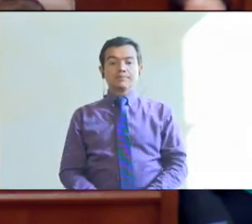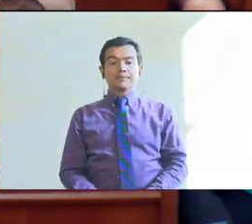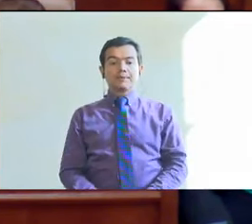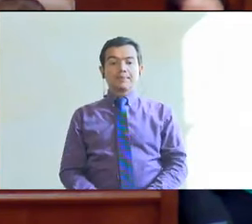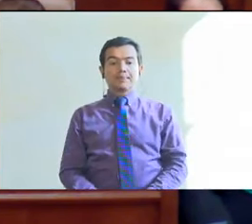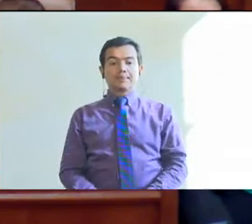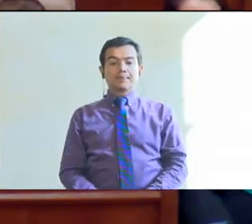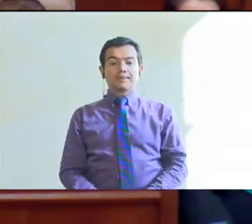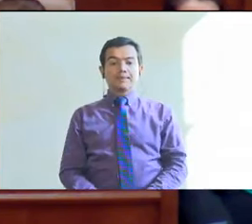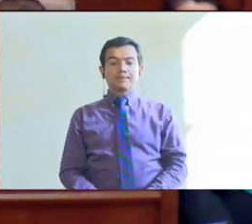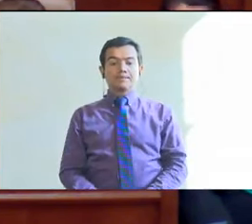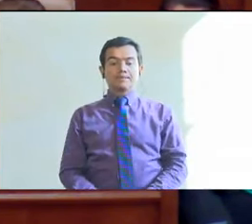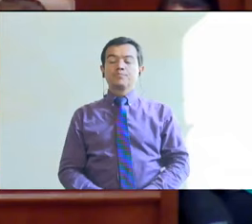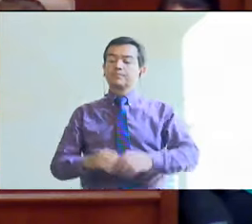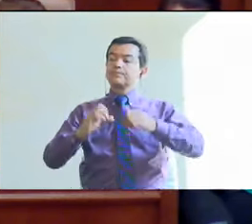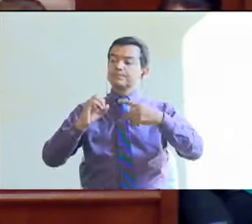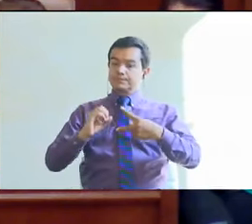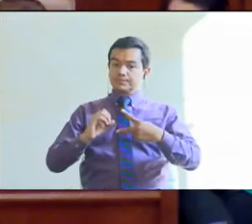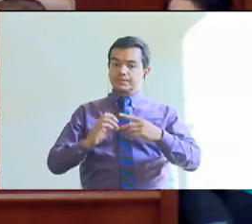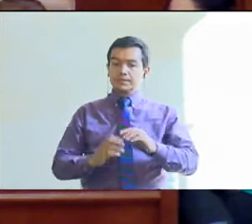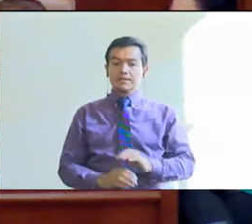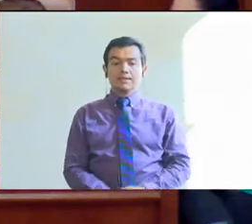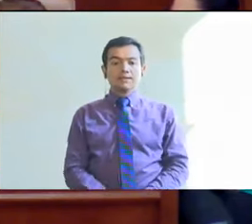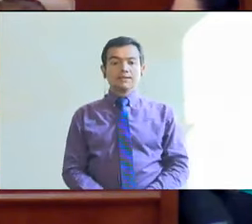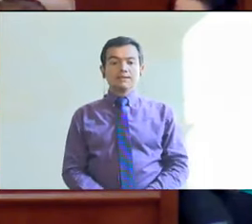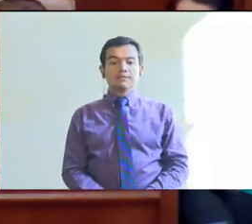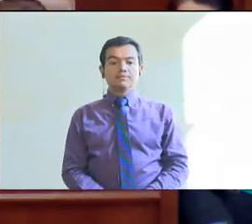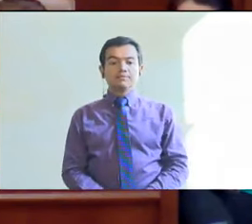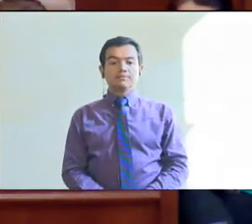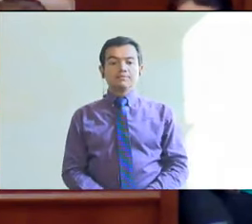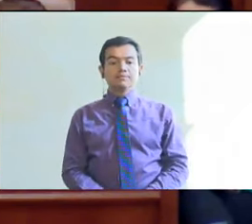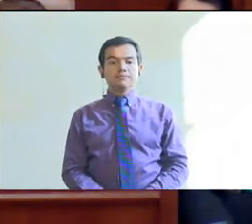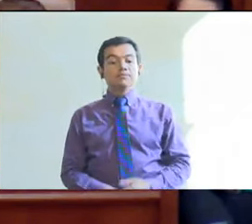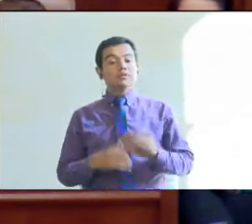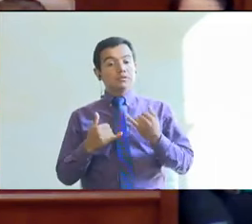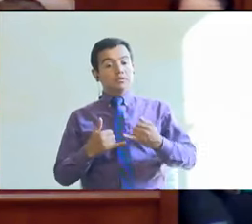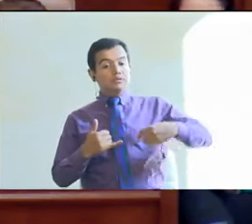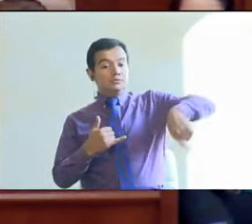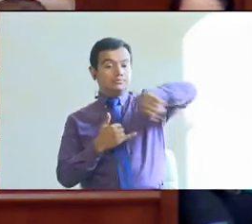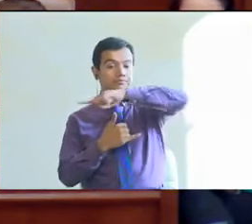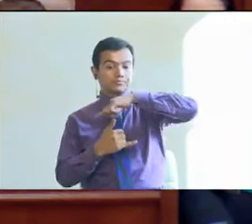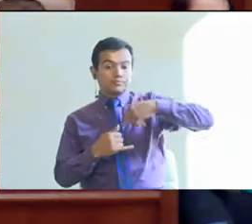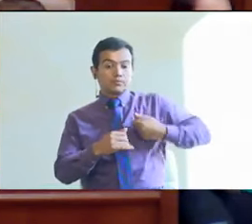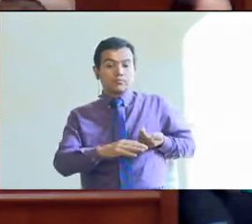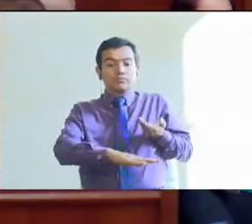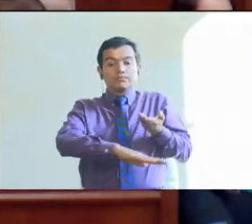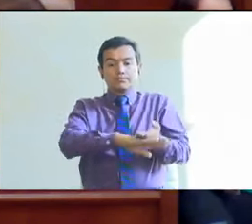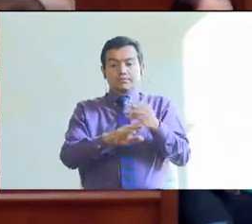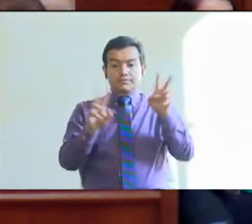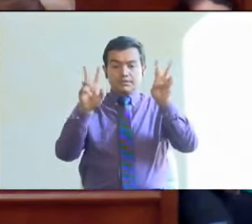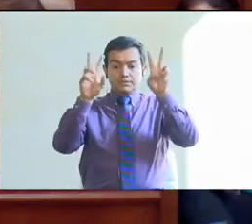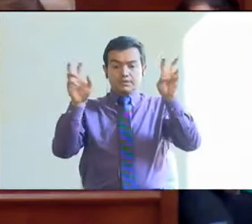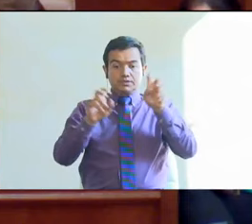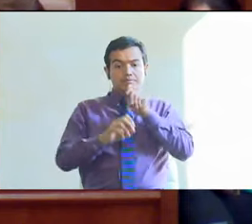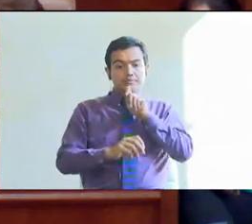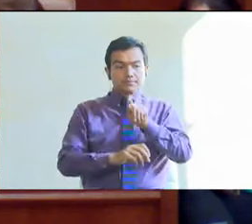República muy bien a consideración Entonces el título y la